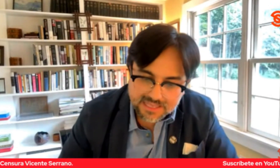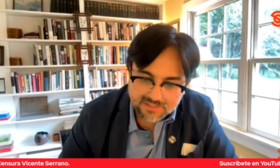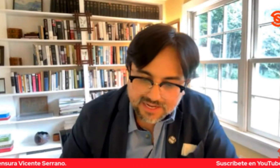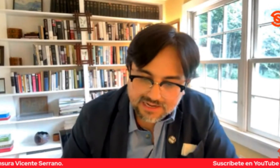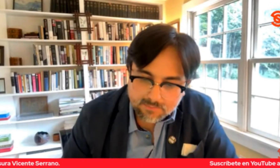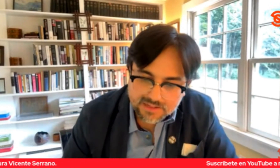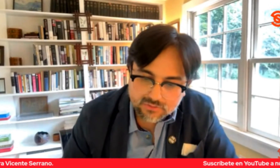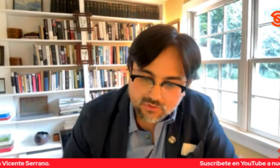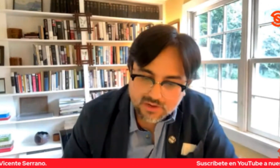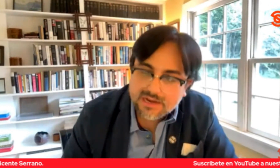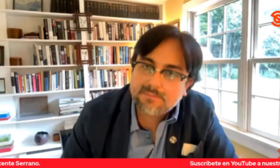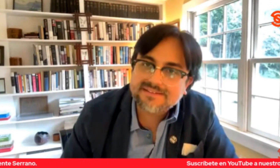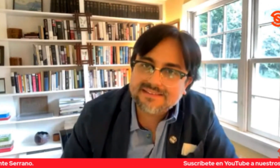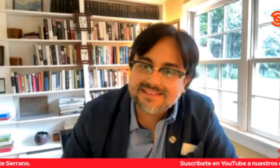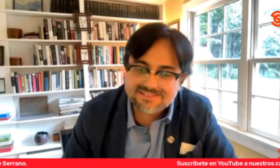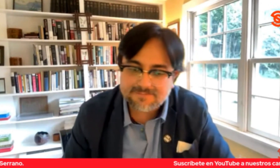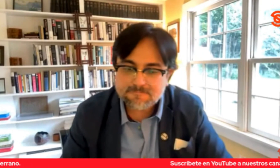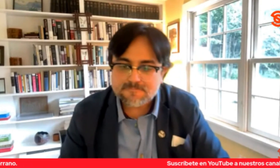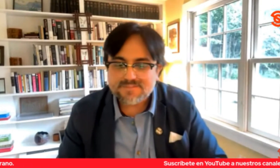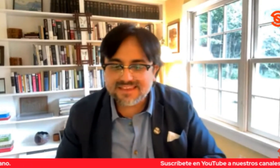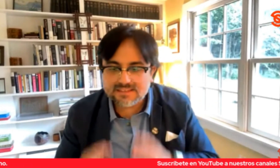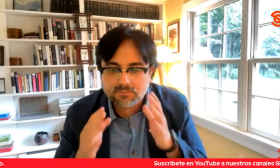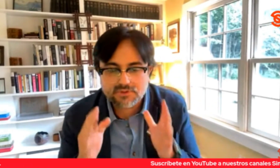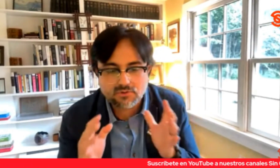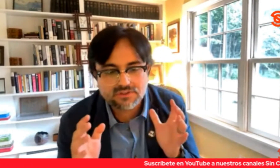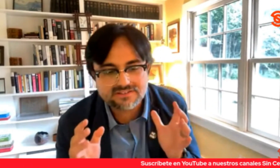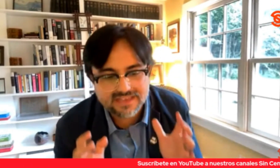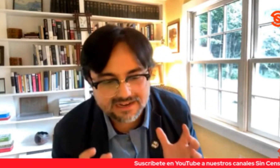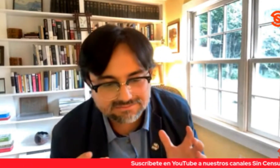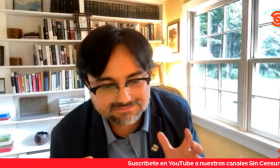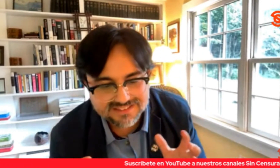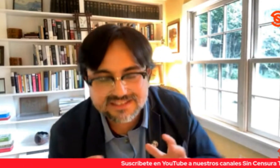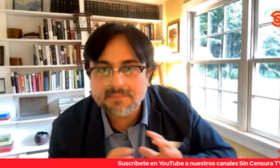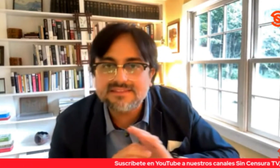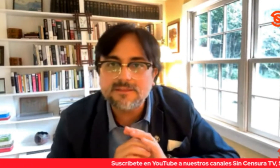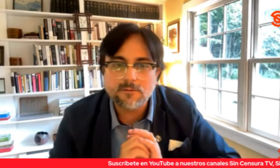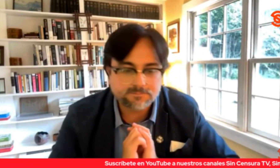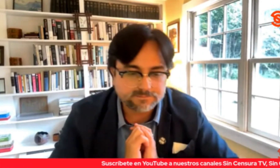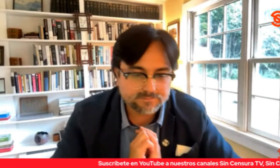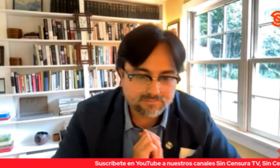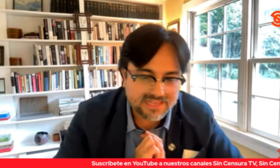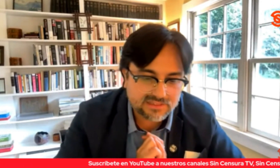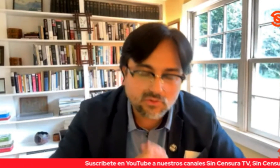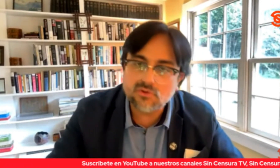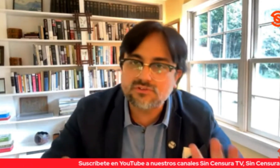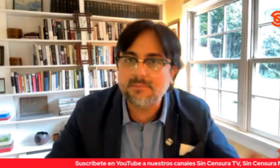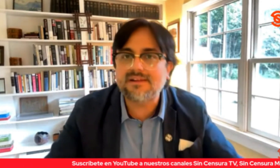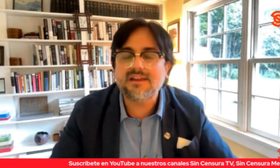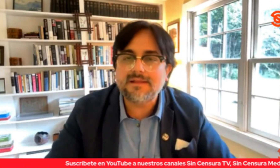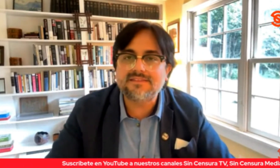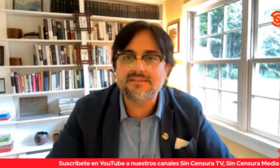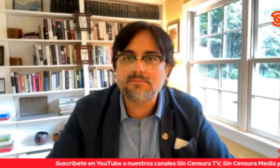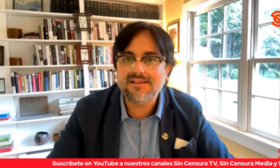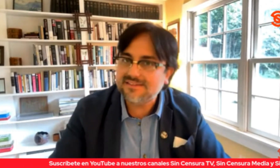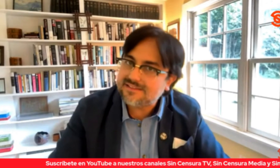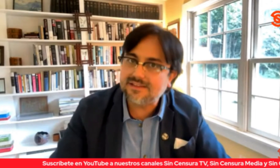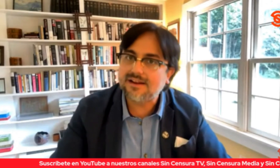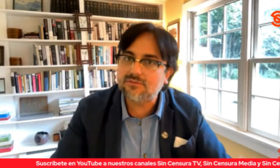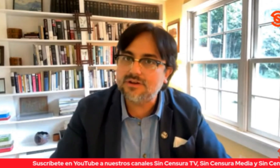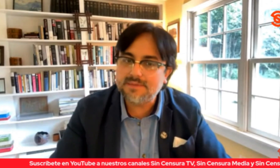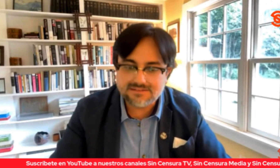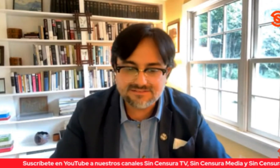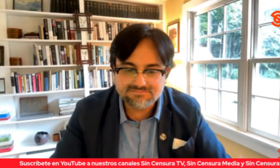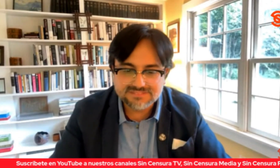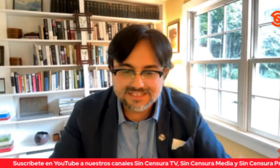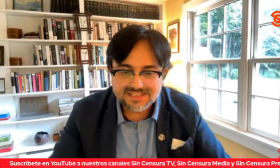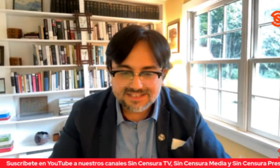en la mañanera, le planteó al presidente que ese poder judicial se ha metido en todos los temas relevantes del país, y tiene